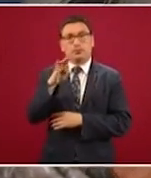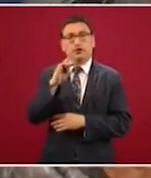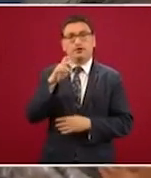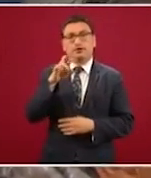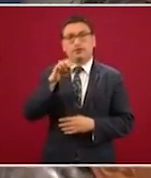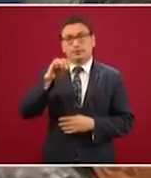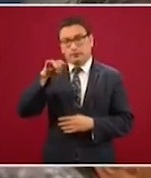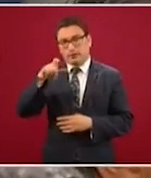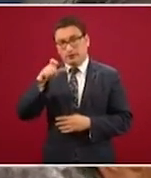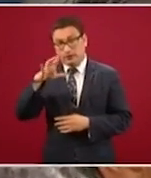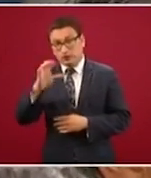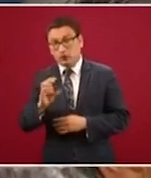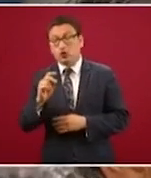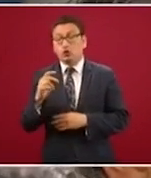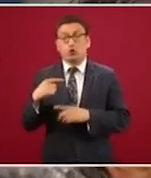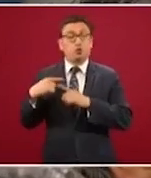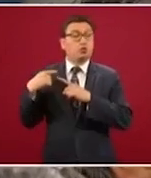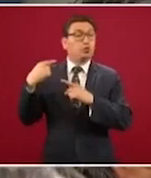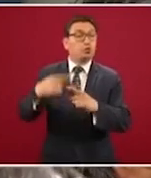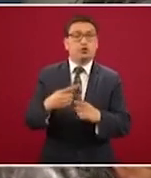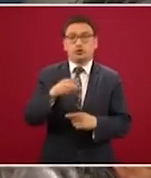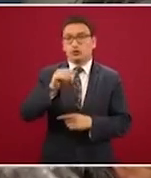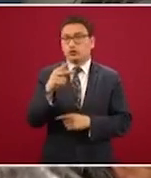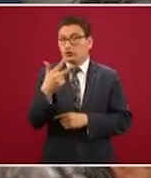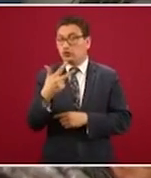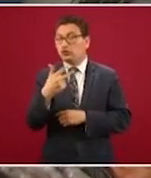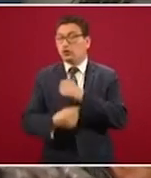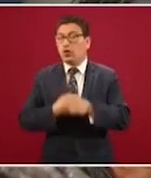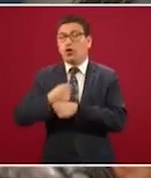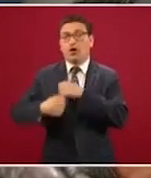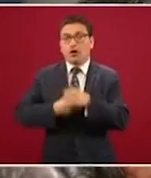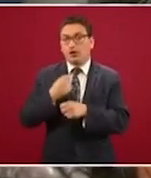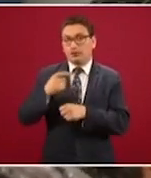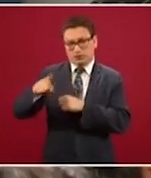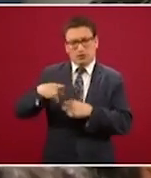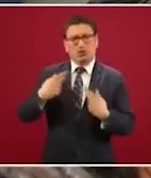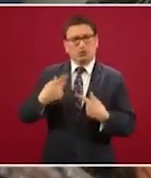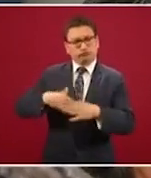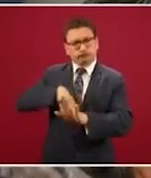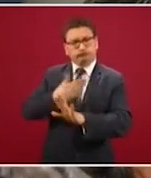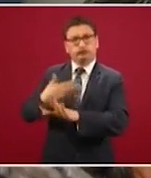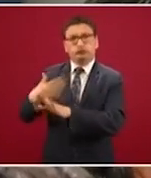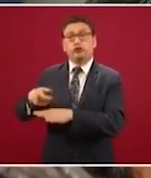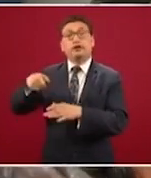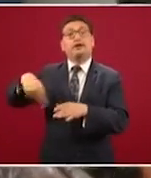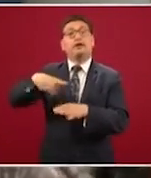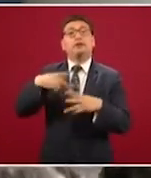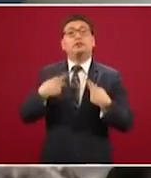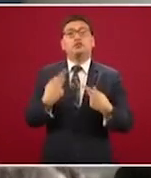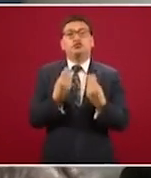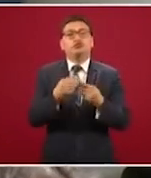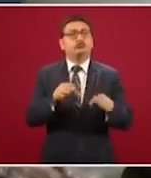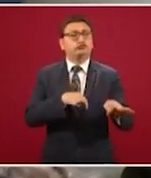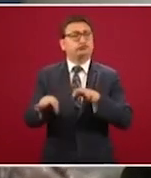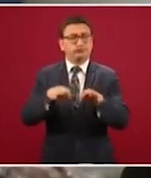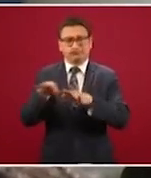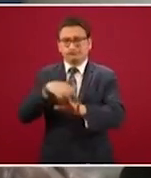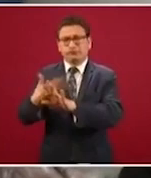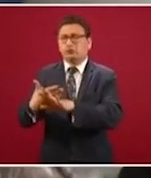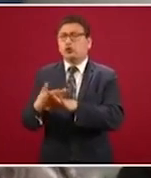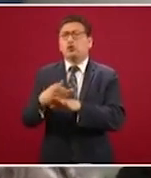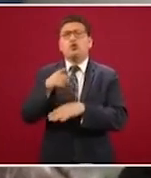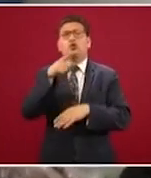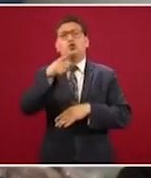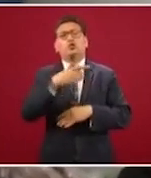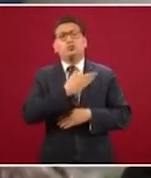tenía 98 años en nuestro país y se atentó contra las fuentes de trabajo de muchos, muchos empleados. ¿Cuál es su